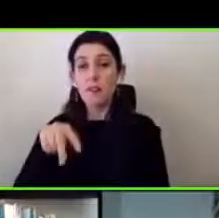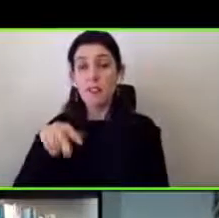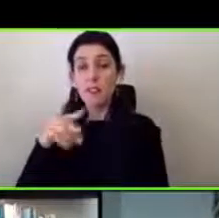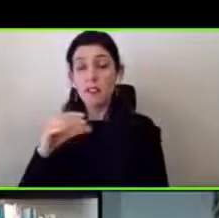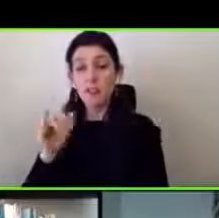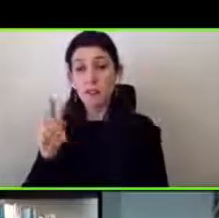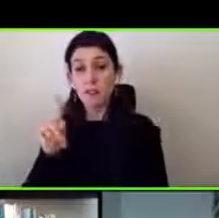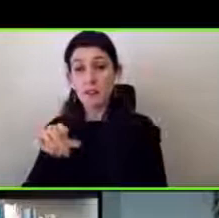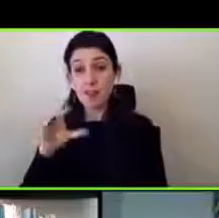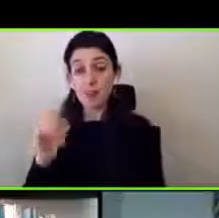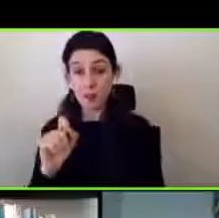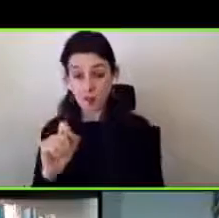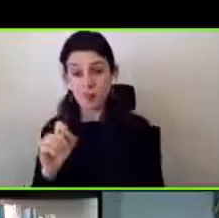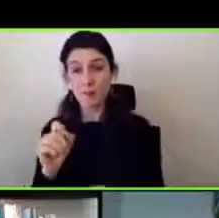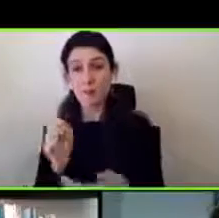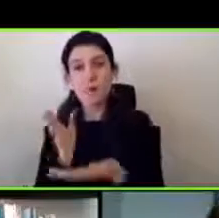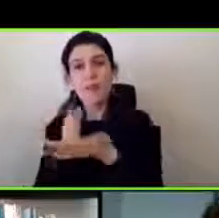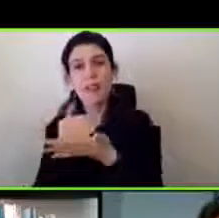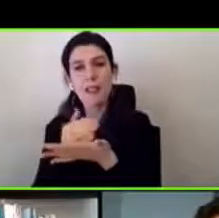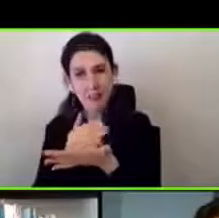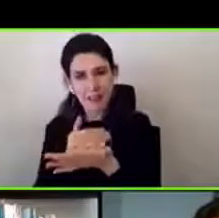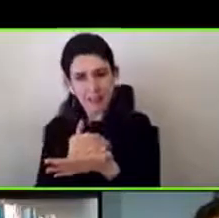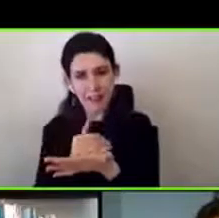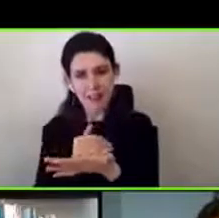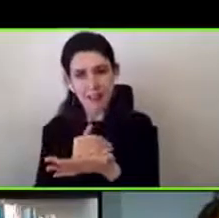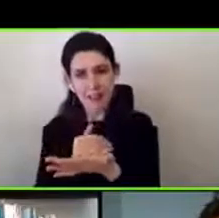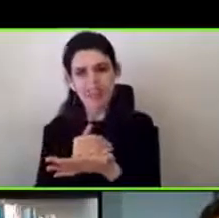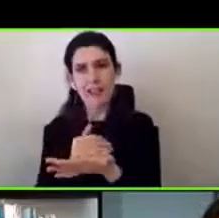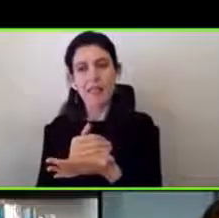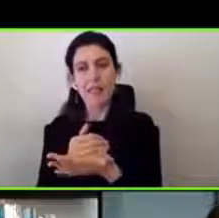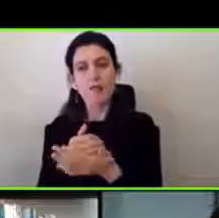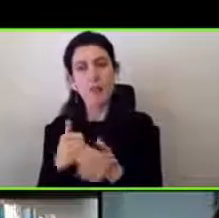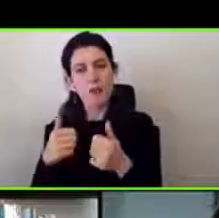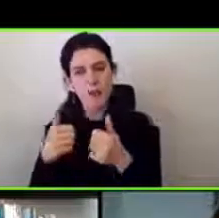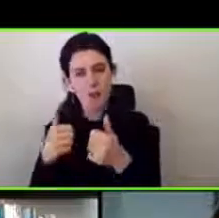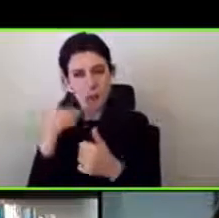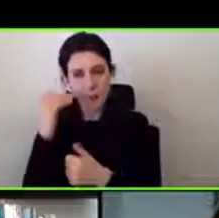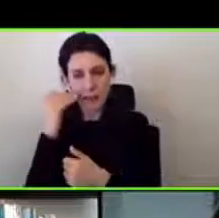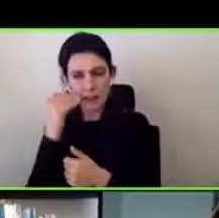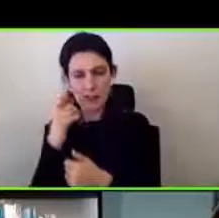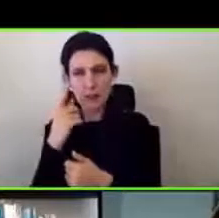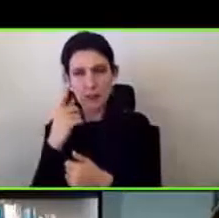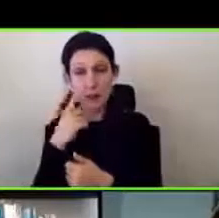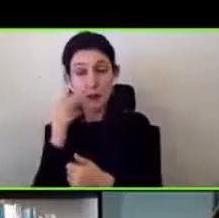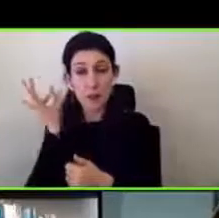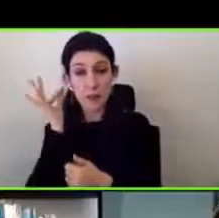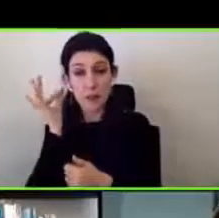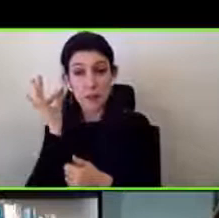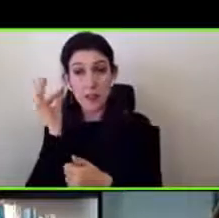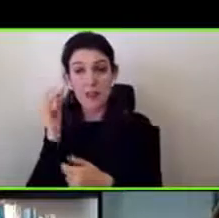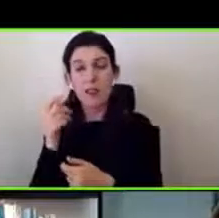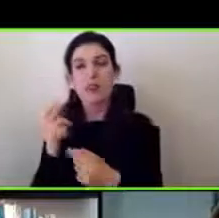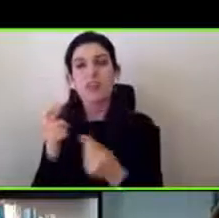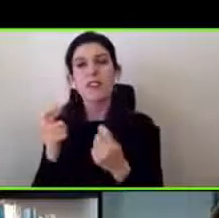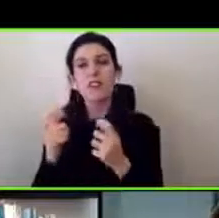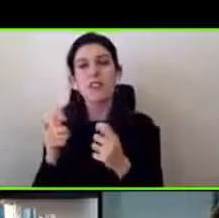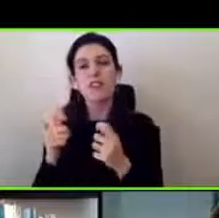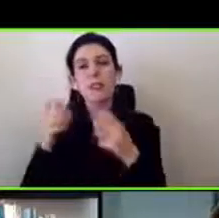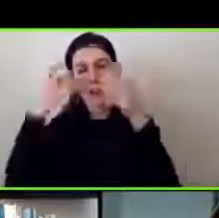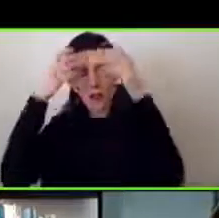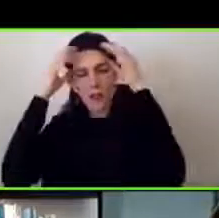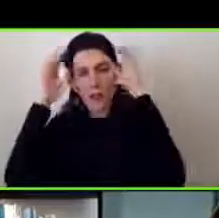es una buena estrategia terapéutica el juego para niños y niñas con trastornos del neurodesarrollo.